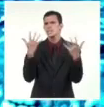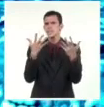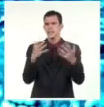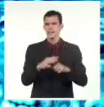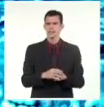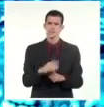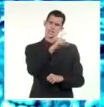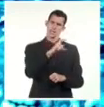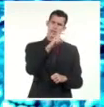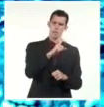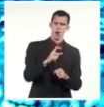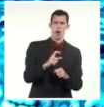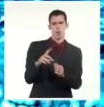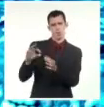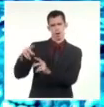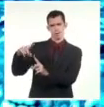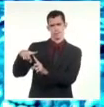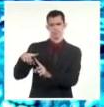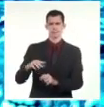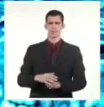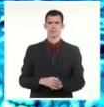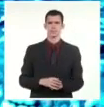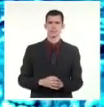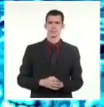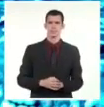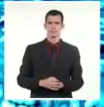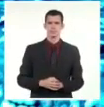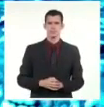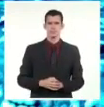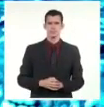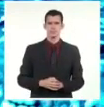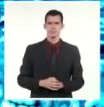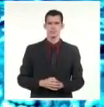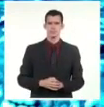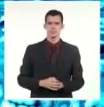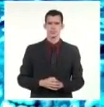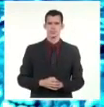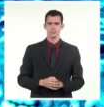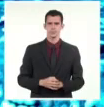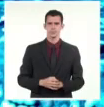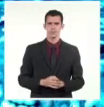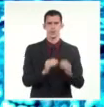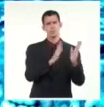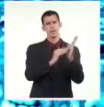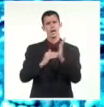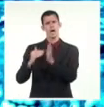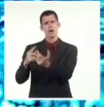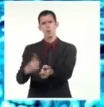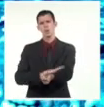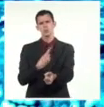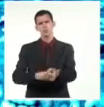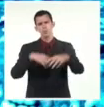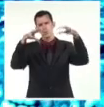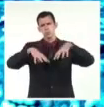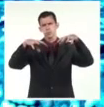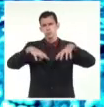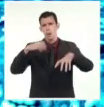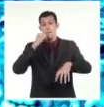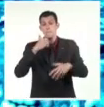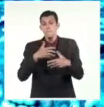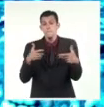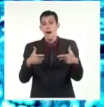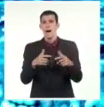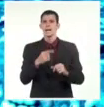Camagüey y la provincia de Guantánamo. Desde el inicio del periodo lluvioso se acumulan en el país 567 milímetros o